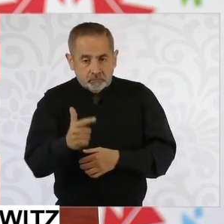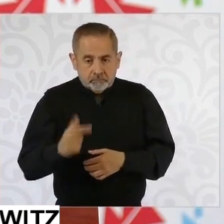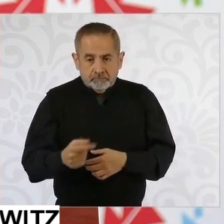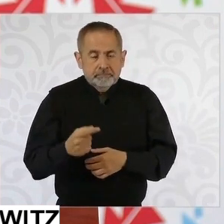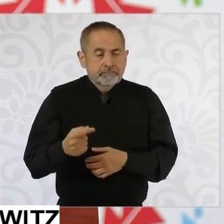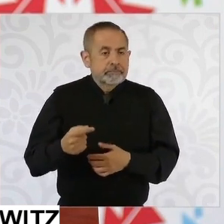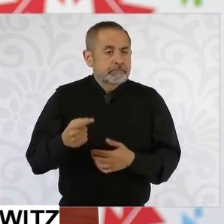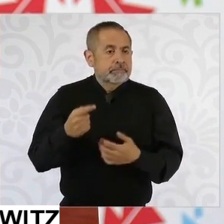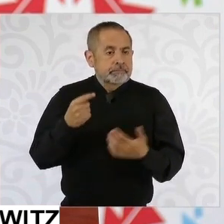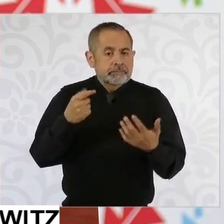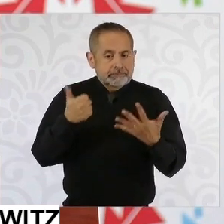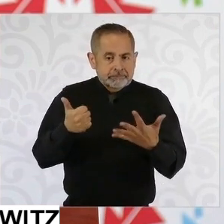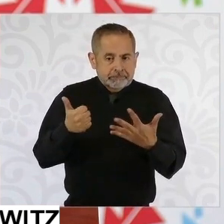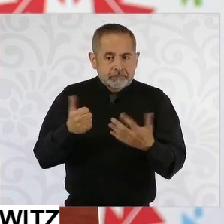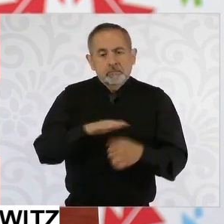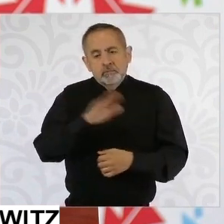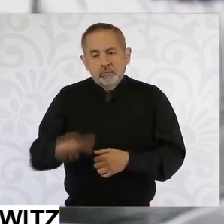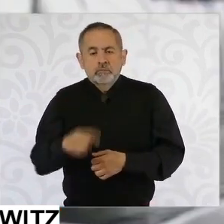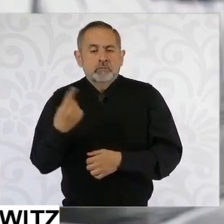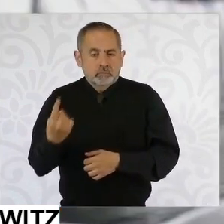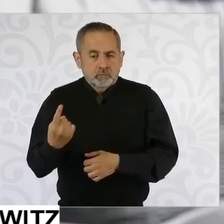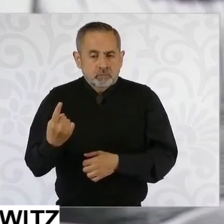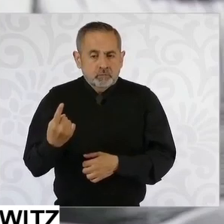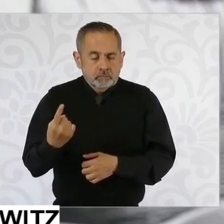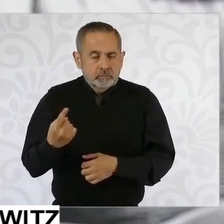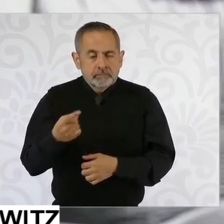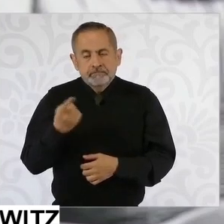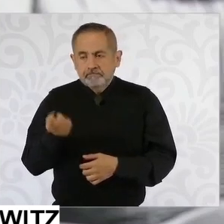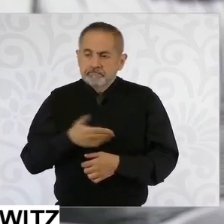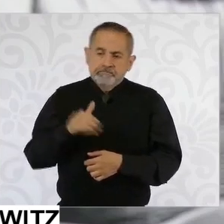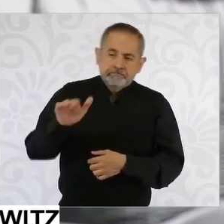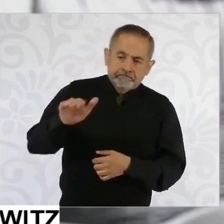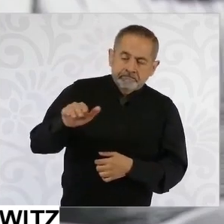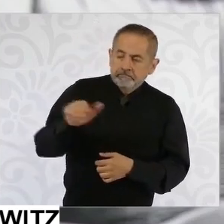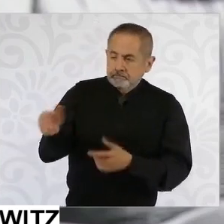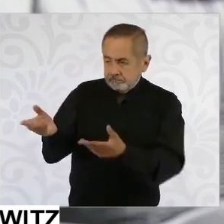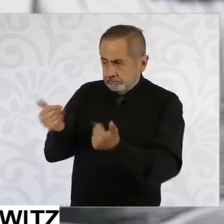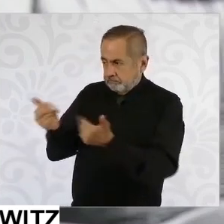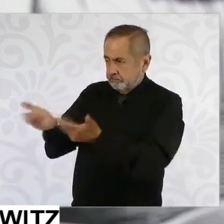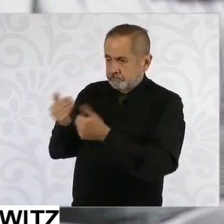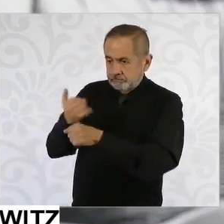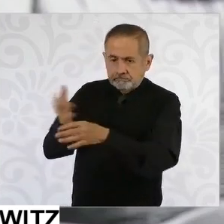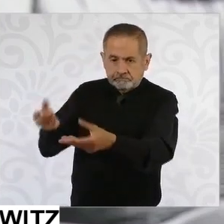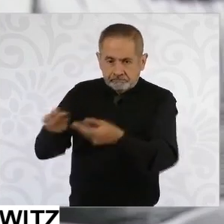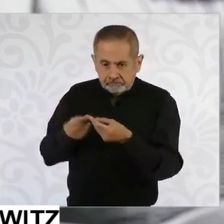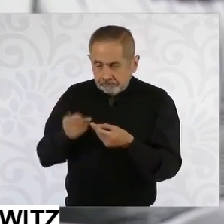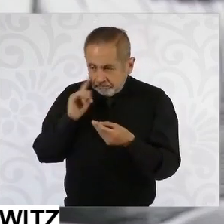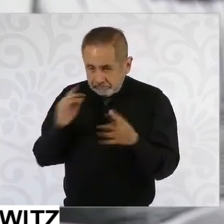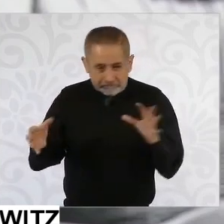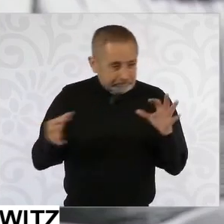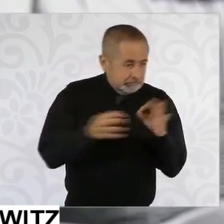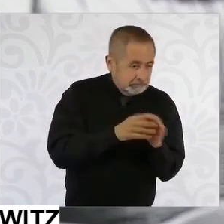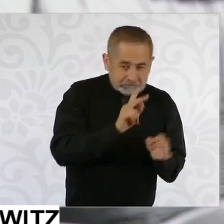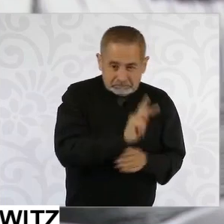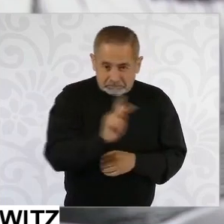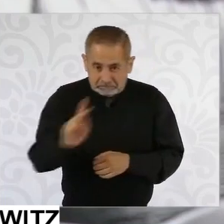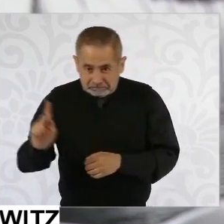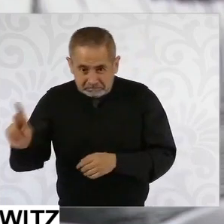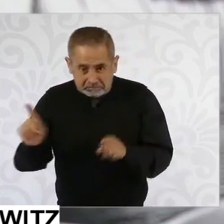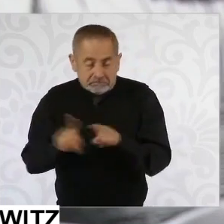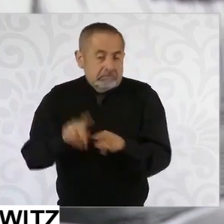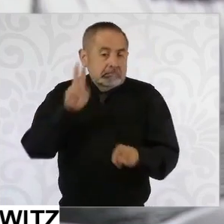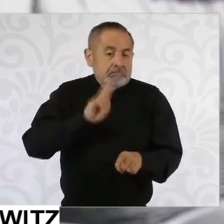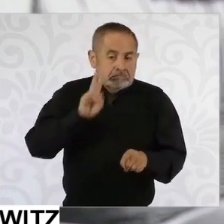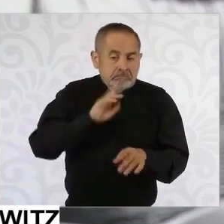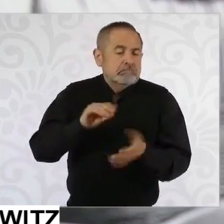los cuales falleció 1. Se solicitó información para establecer la probable asociación epidemiológica.